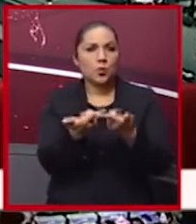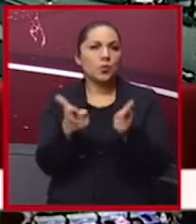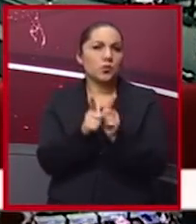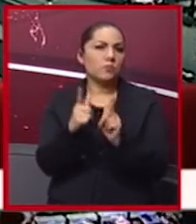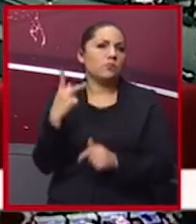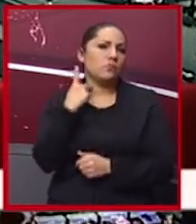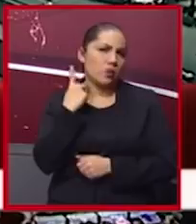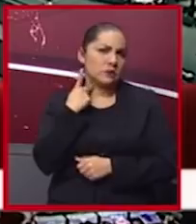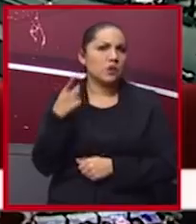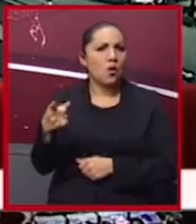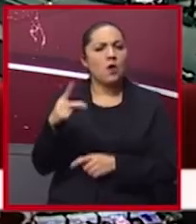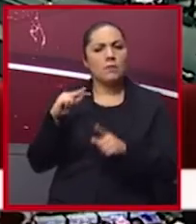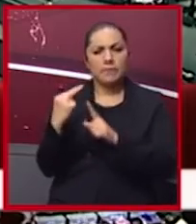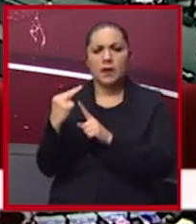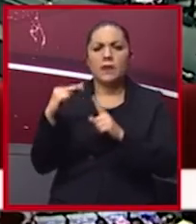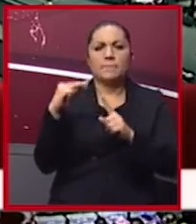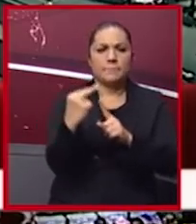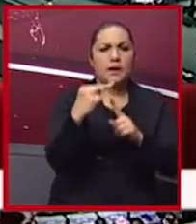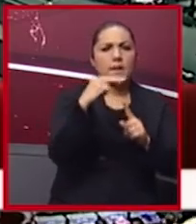preguntas, respuestas y comentarios.